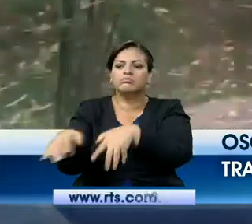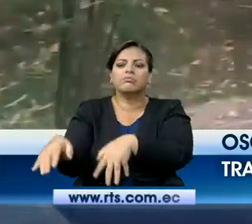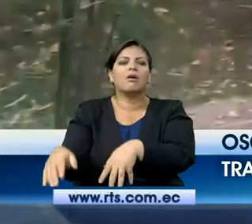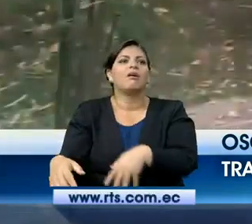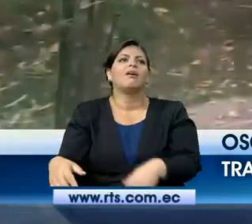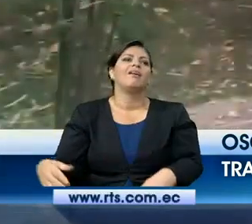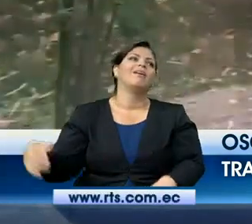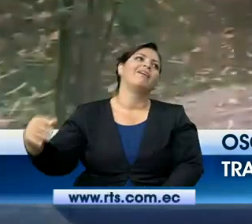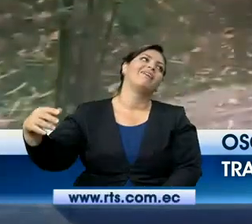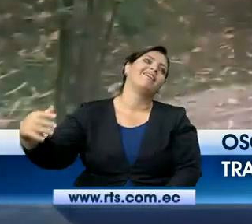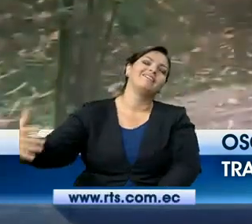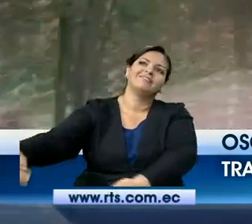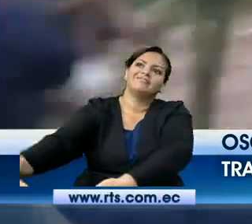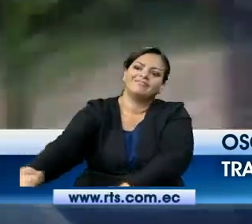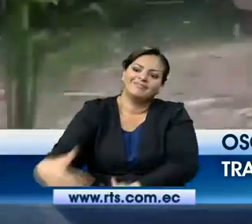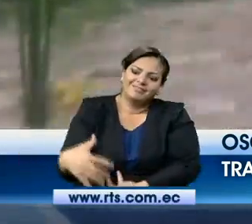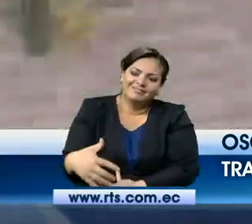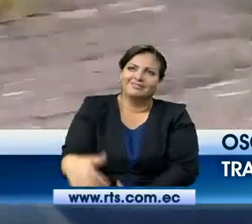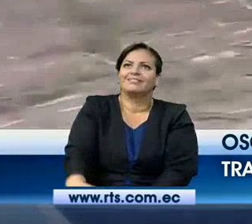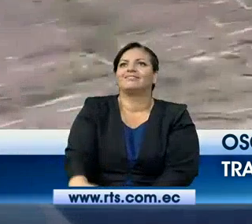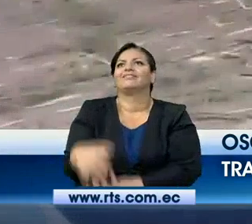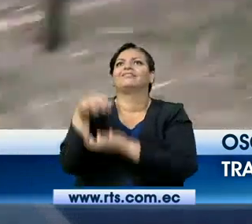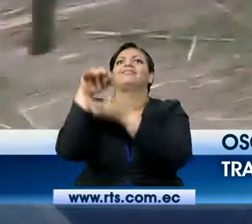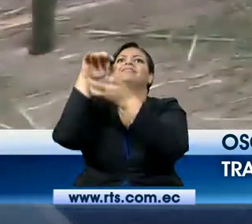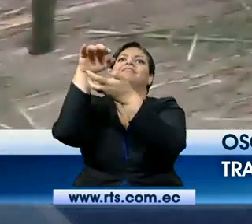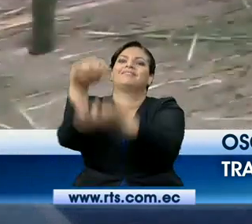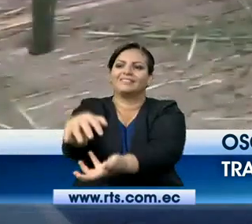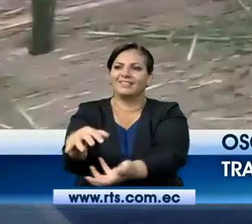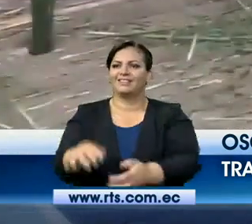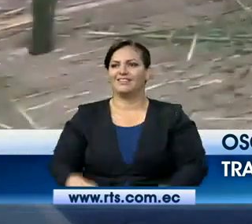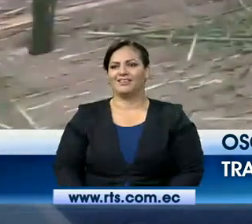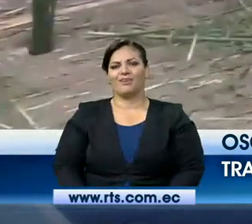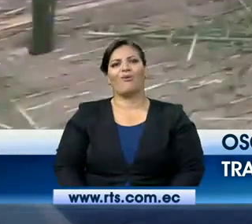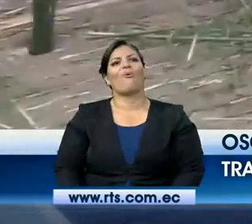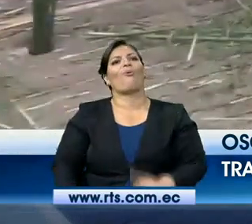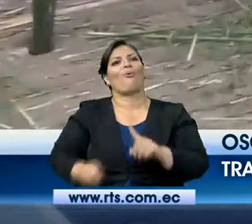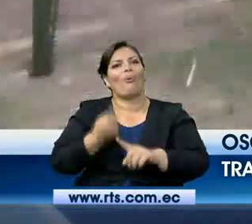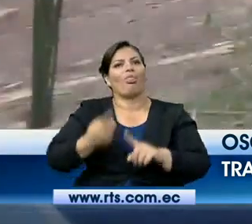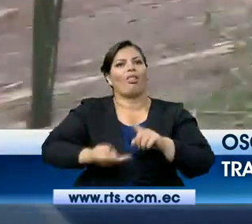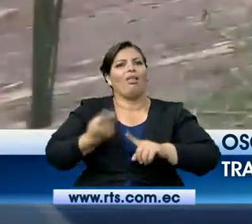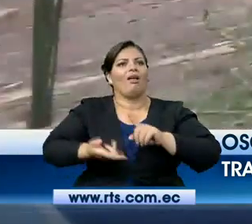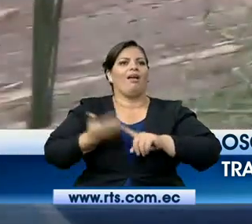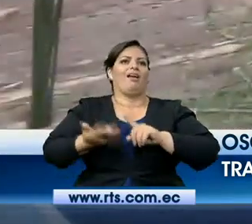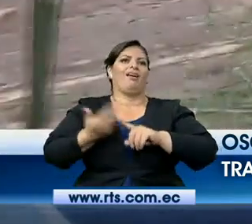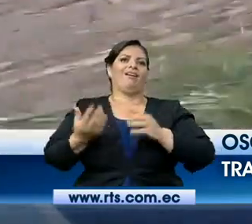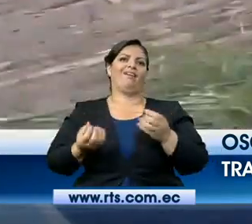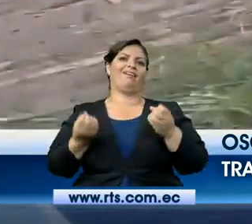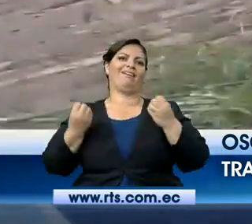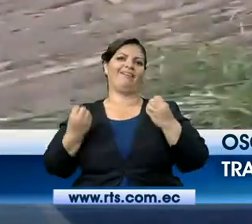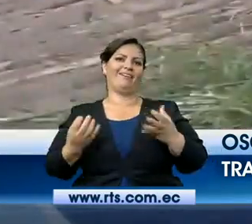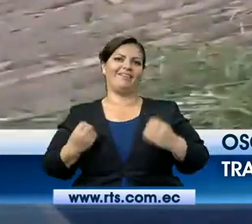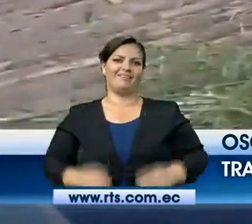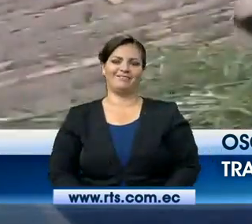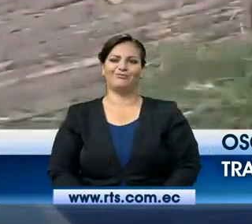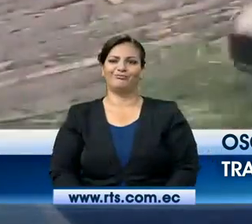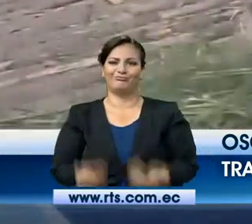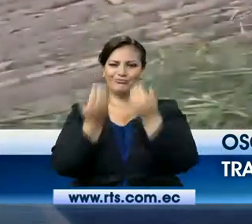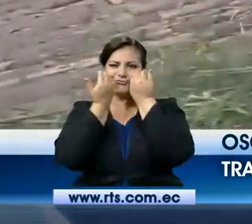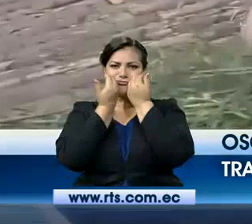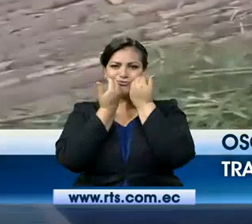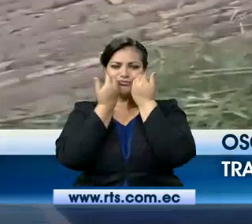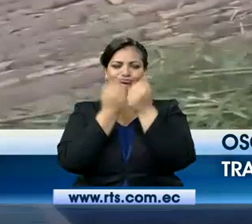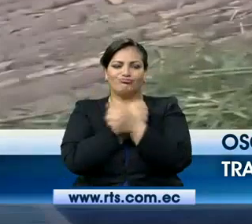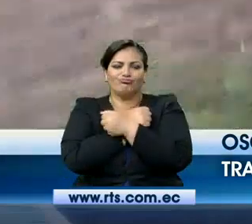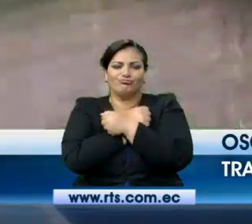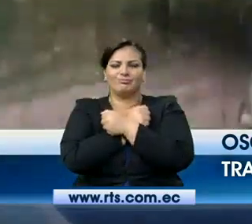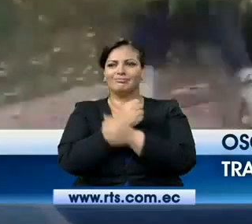Bueno, está bien. Bueno, hay unos que se creen pandas por ahí, pero bueno, nunca lo serán. Jamás. Nunca lo serán. Están en China. Así es. Allá en Asia. Así